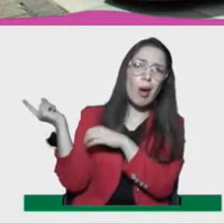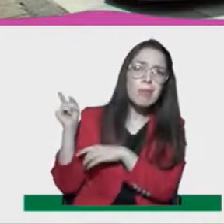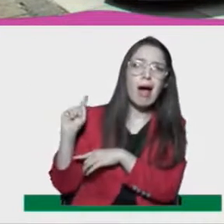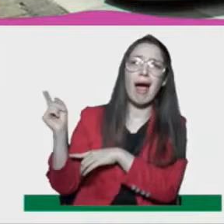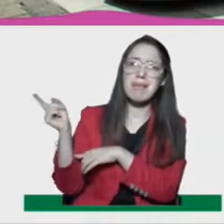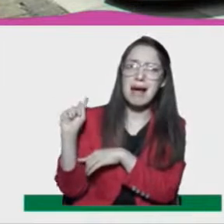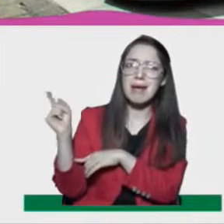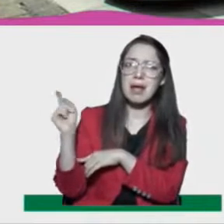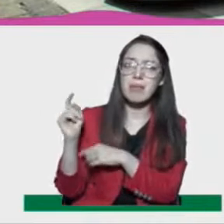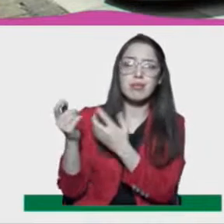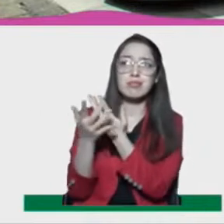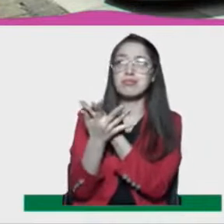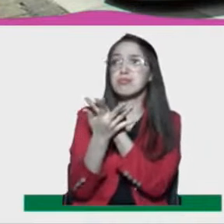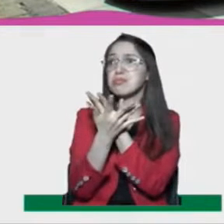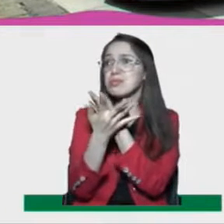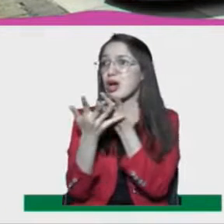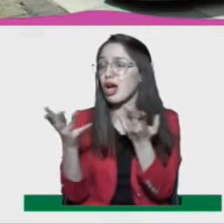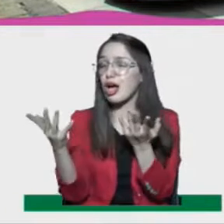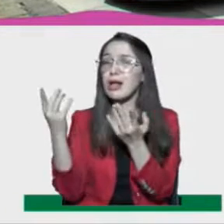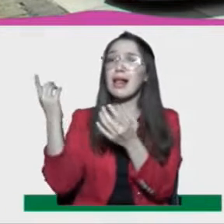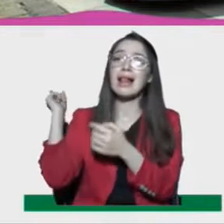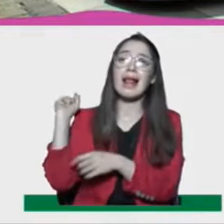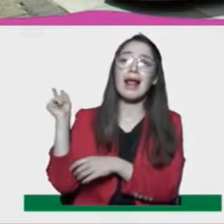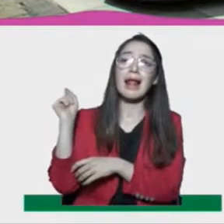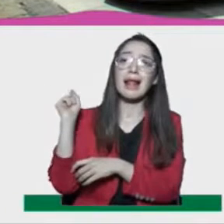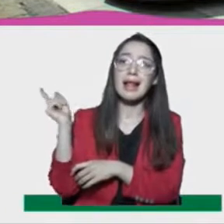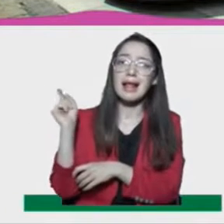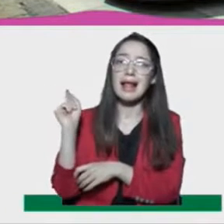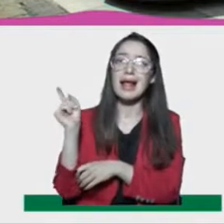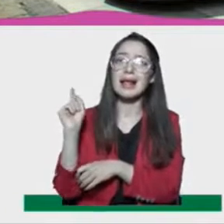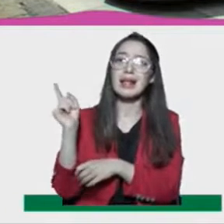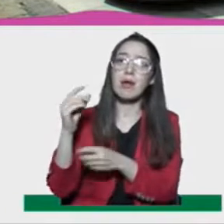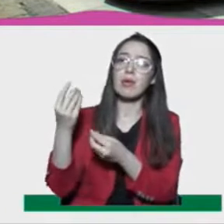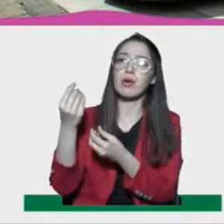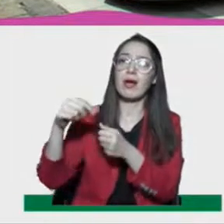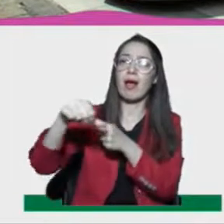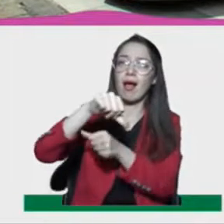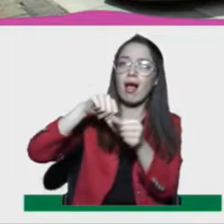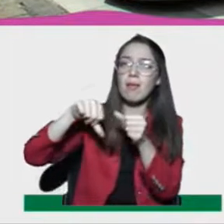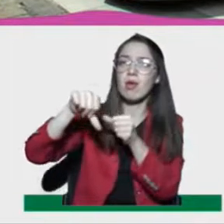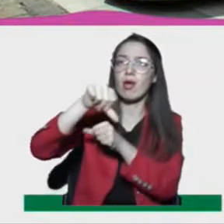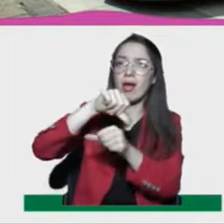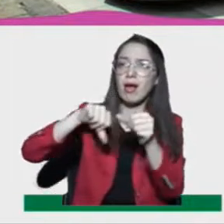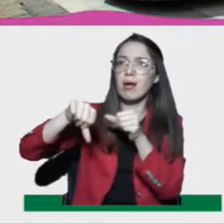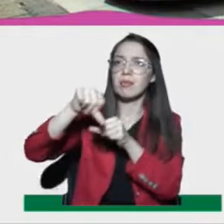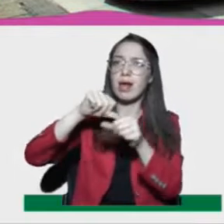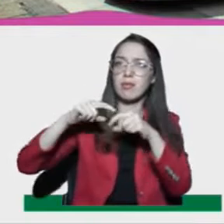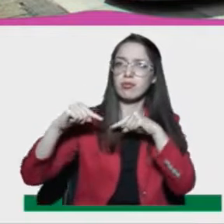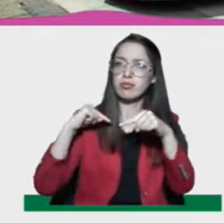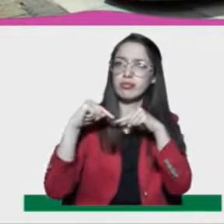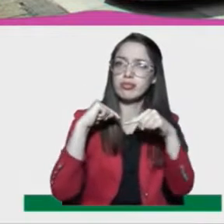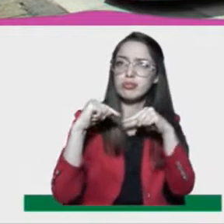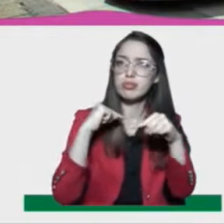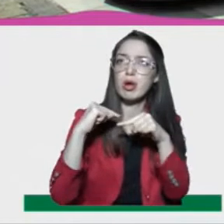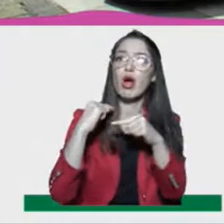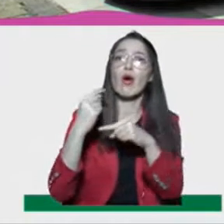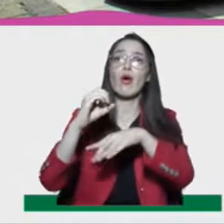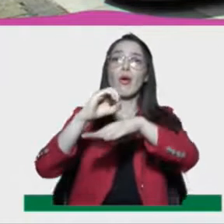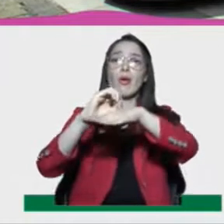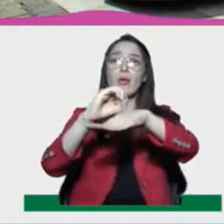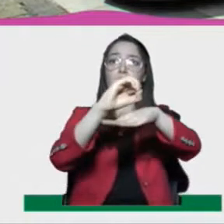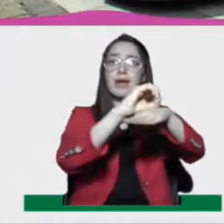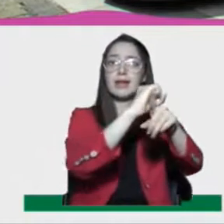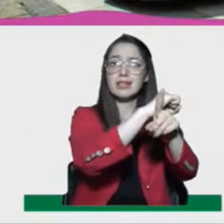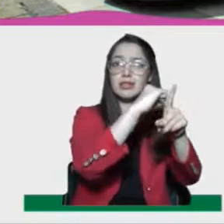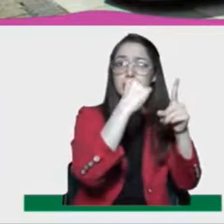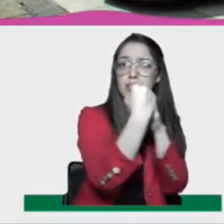de muchas administraciones municipales, de aliados estratégicos del sector financiero, de las entidades y organizaciones sociales, de